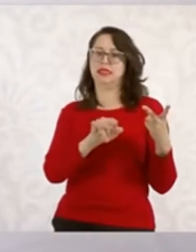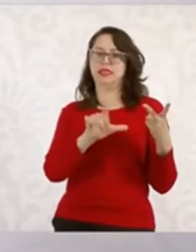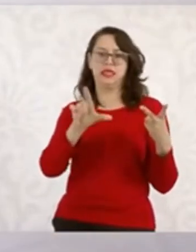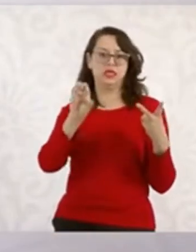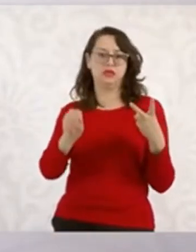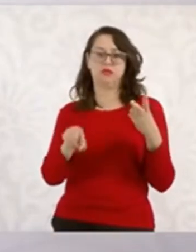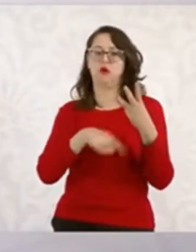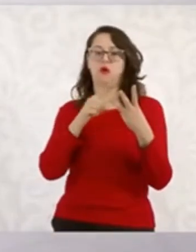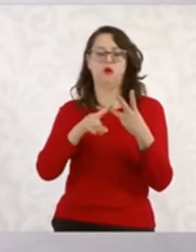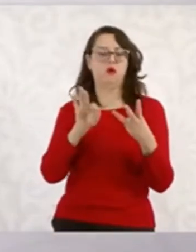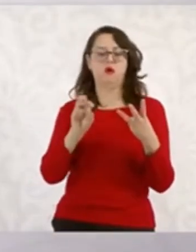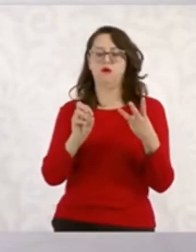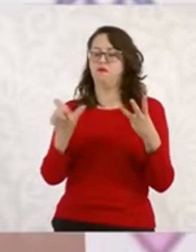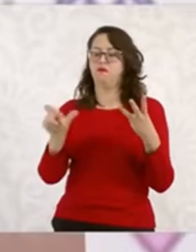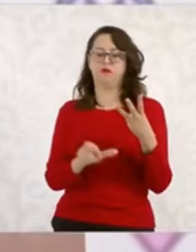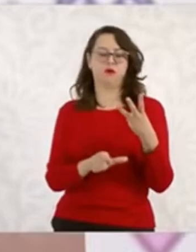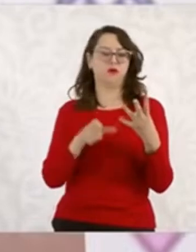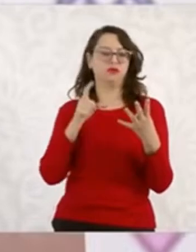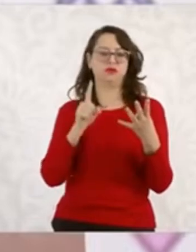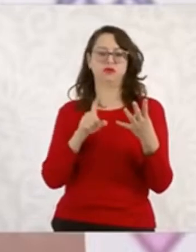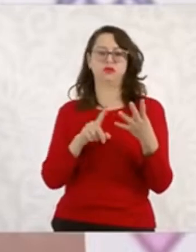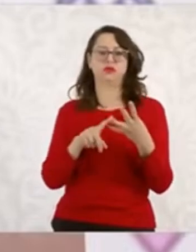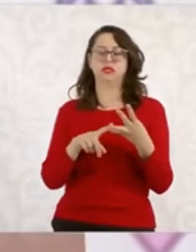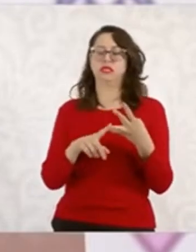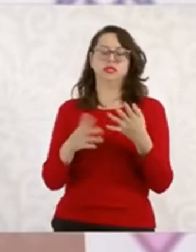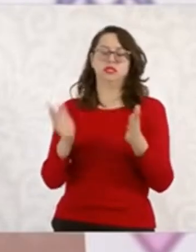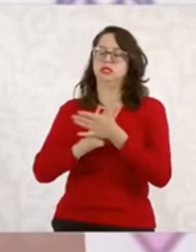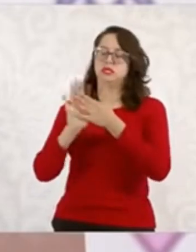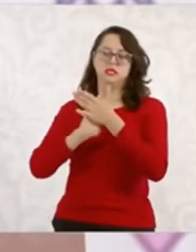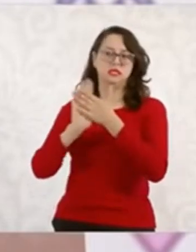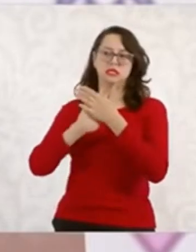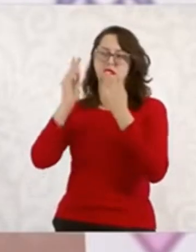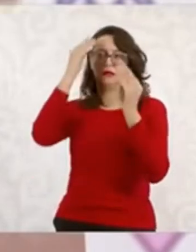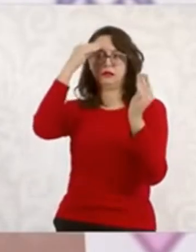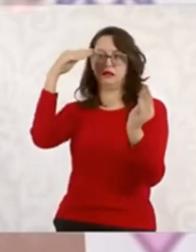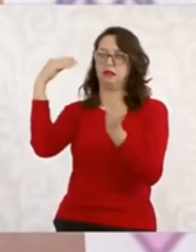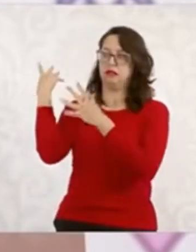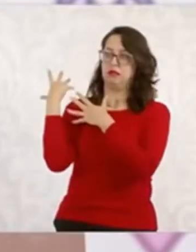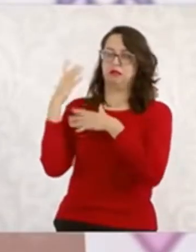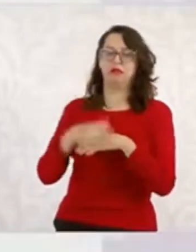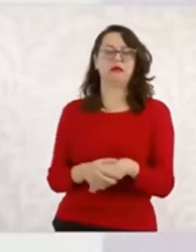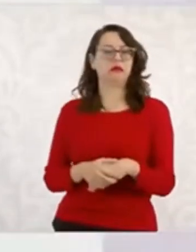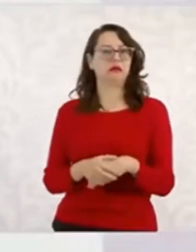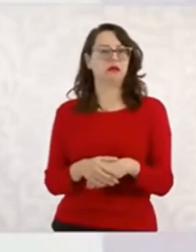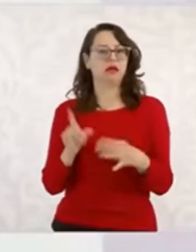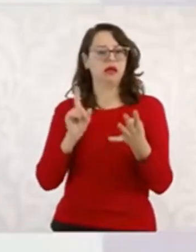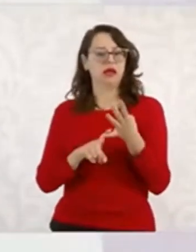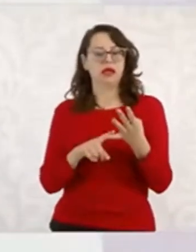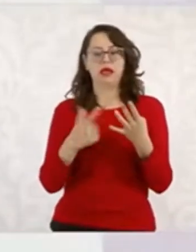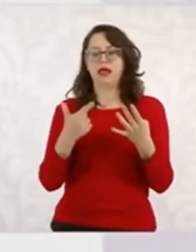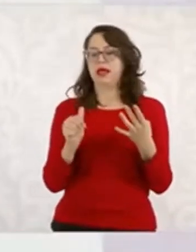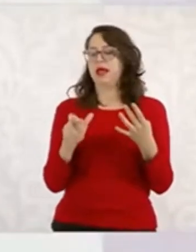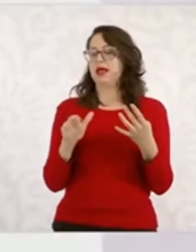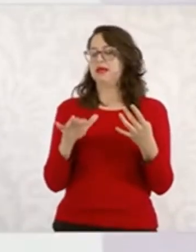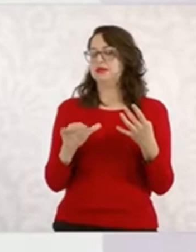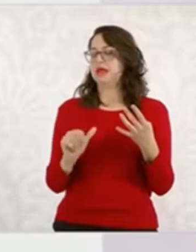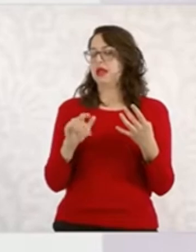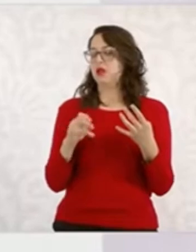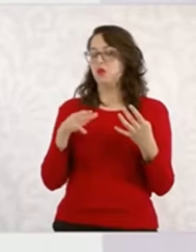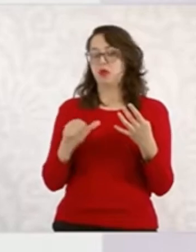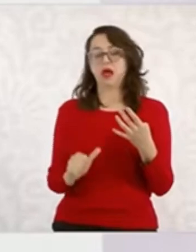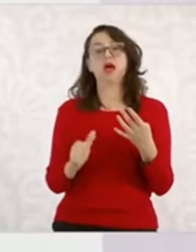o de Fox y el desafuero o de Calderón y García Luna,